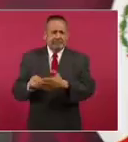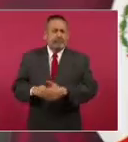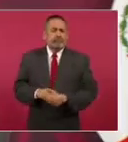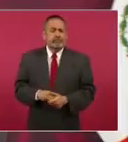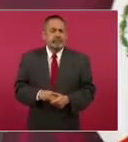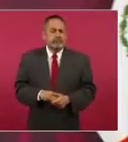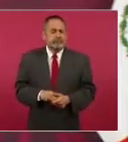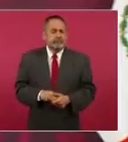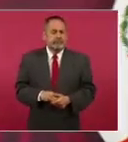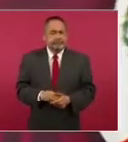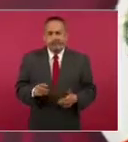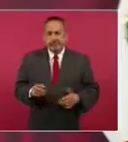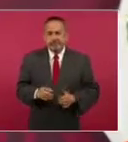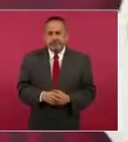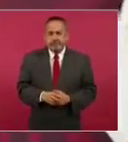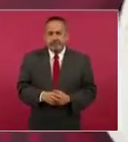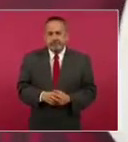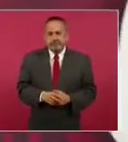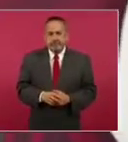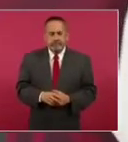ya sea la